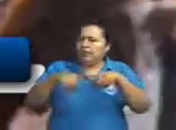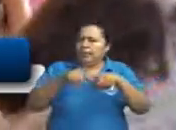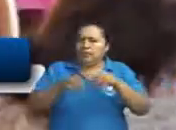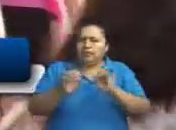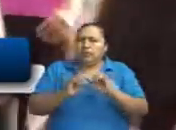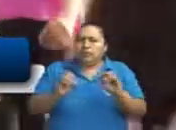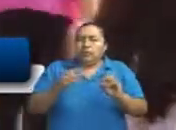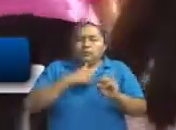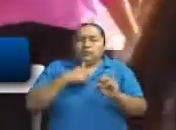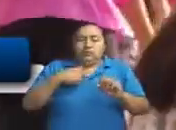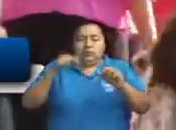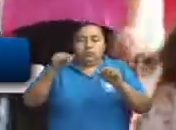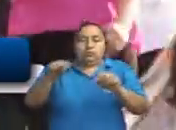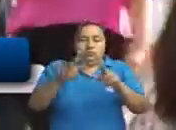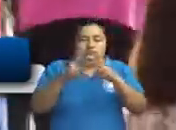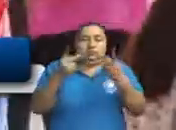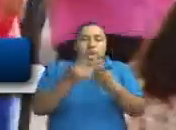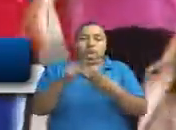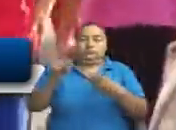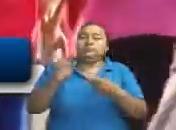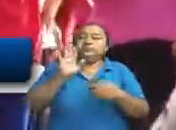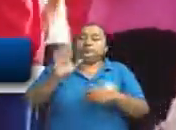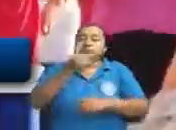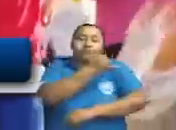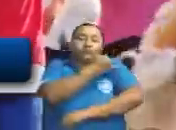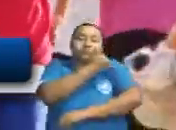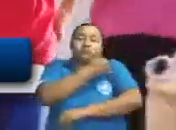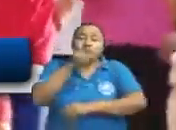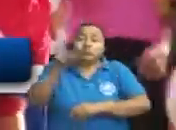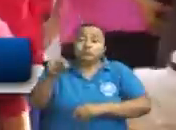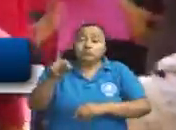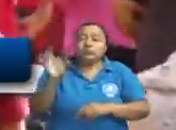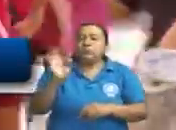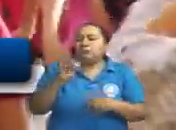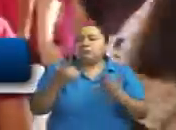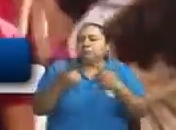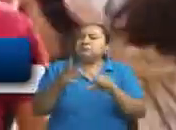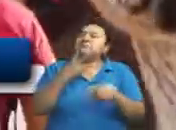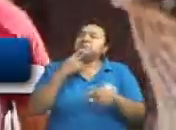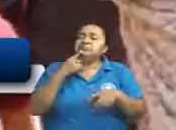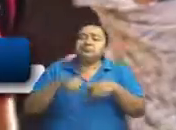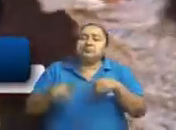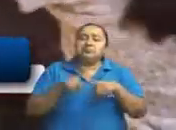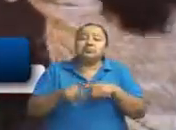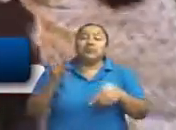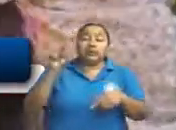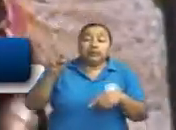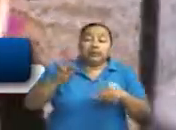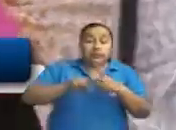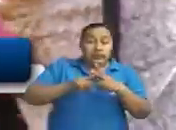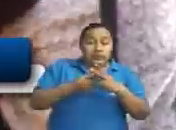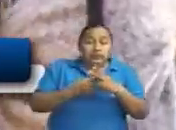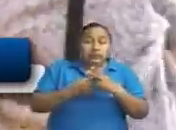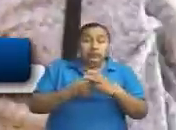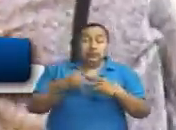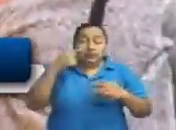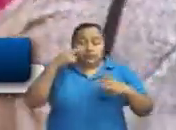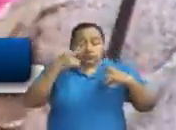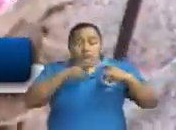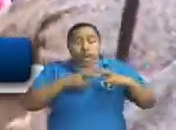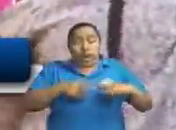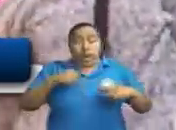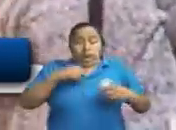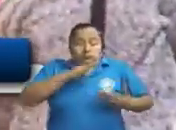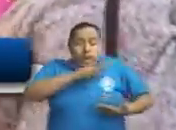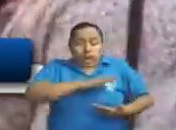se hace en sus comunidades, se hace en su hospital de referencia de forma gratuita, y es por ahí que se inicia el screening de este examen en busca